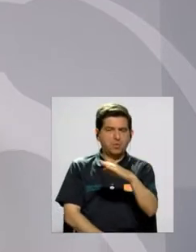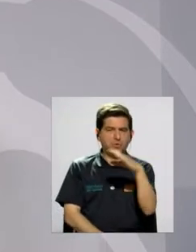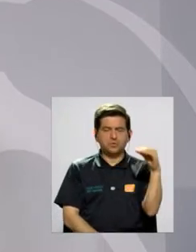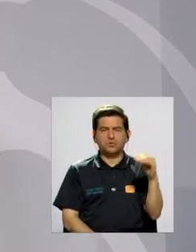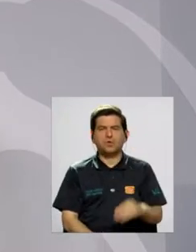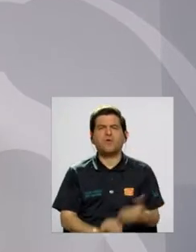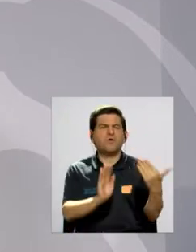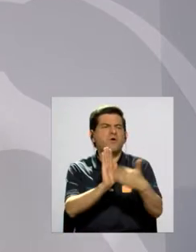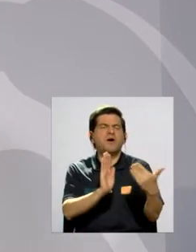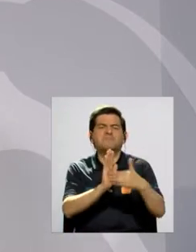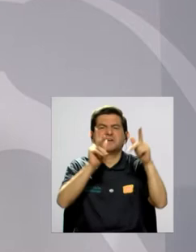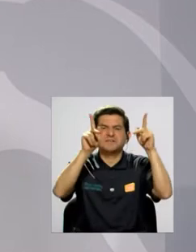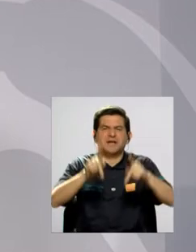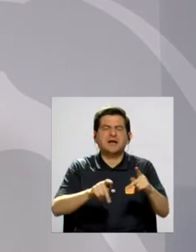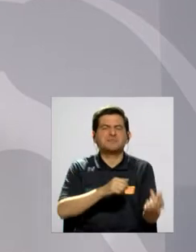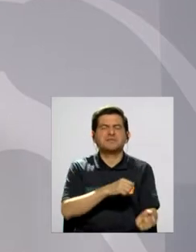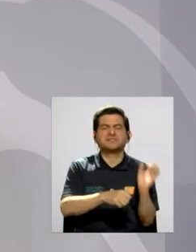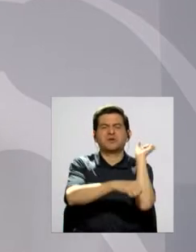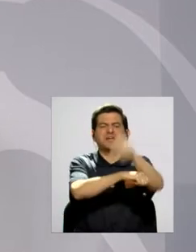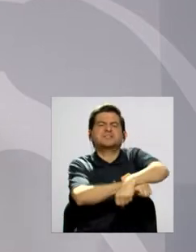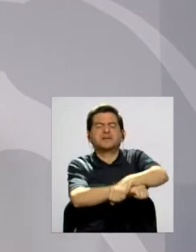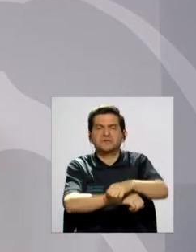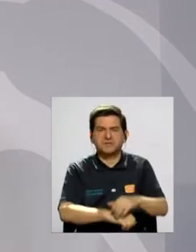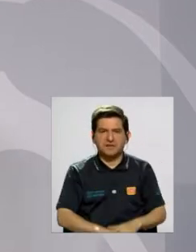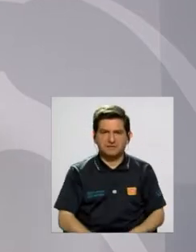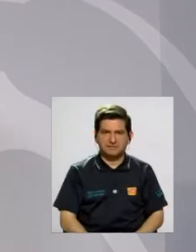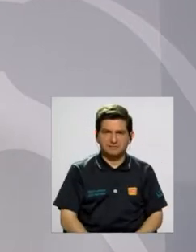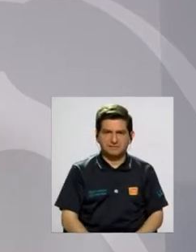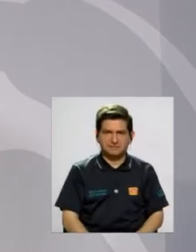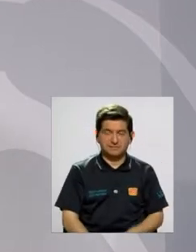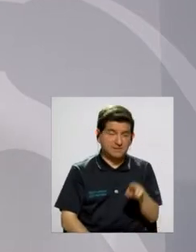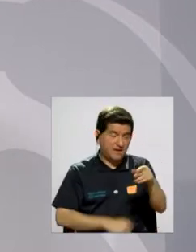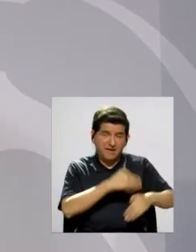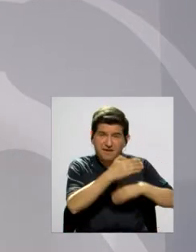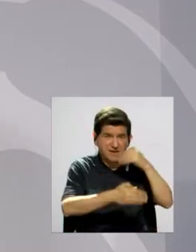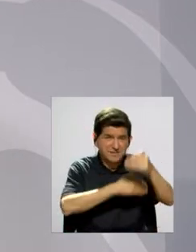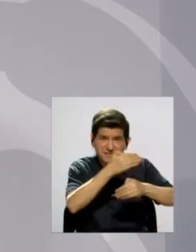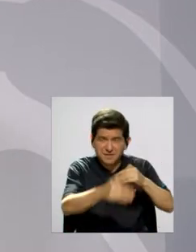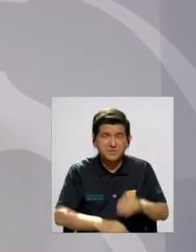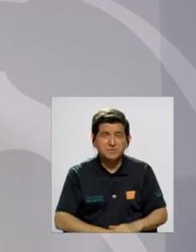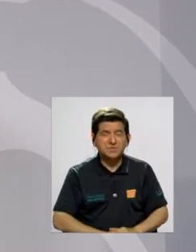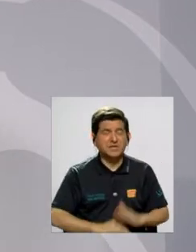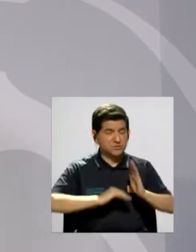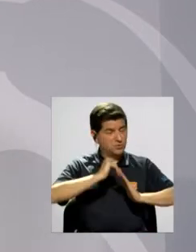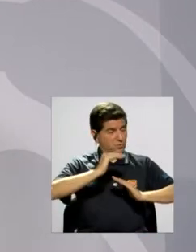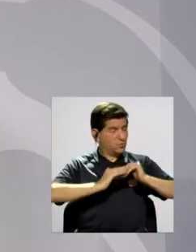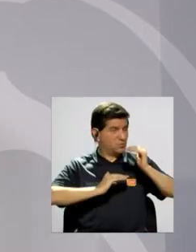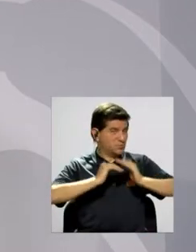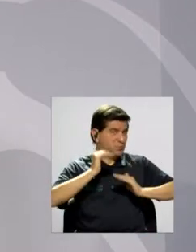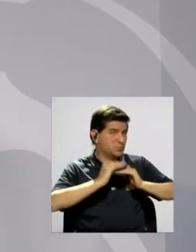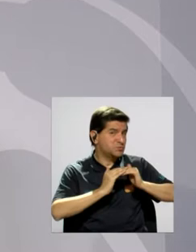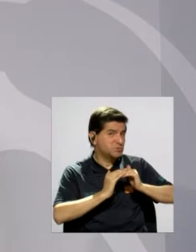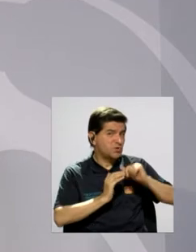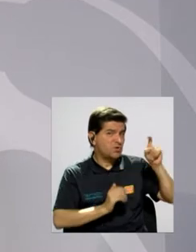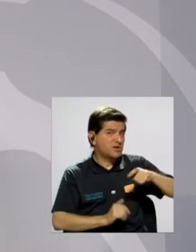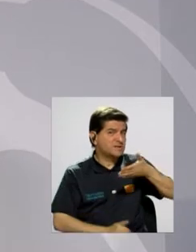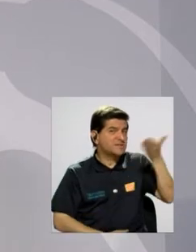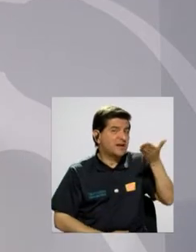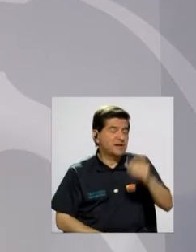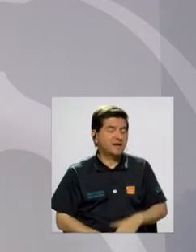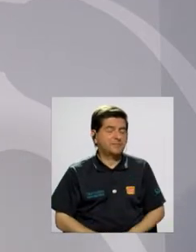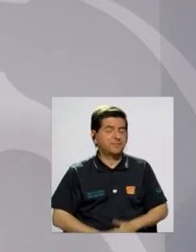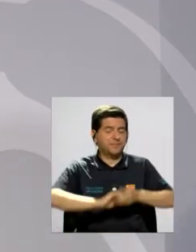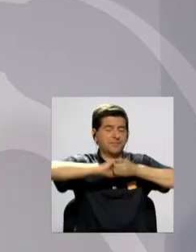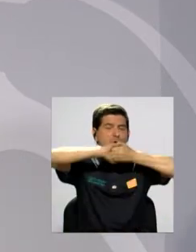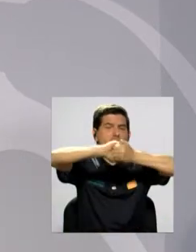bajarle el piso a quienes hoy salen derrotados, porque en este proceso para construir necesitamos un proceso de